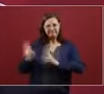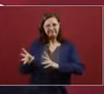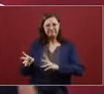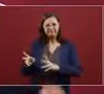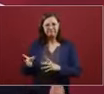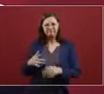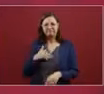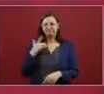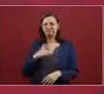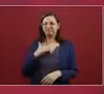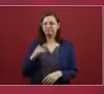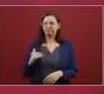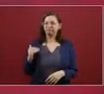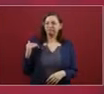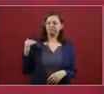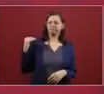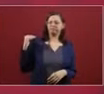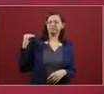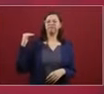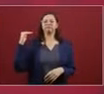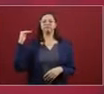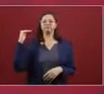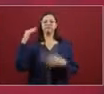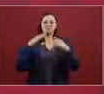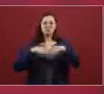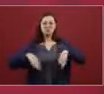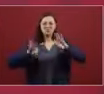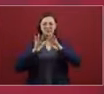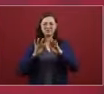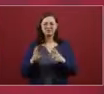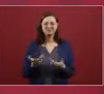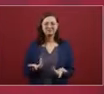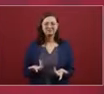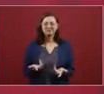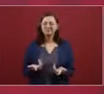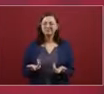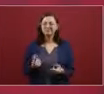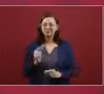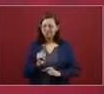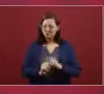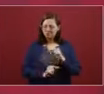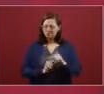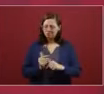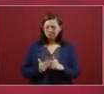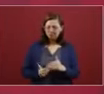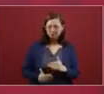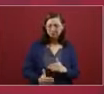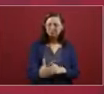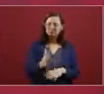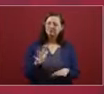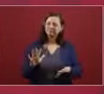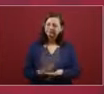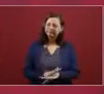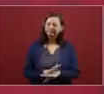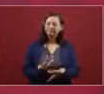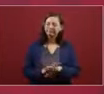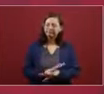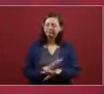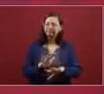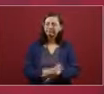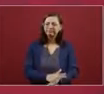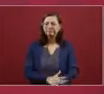para sentirse importantes. Entonces todo eso tiene que ir cambiando, tenemos que ser